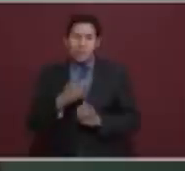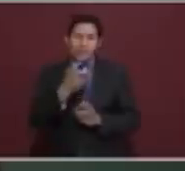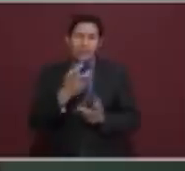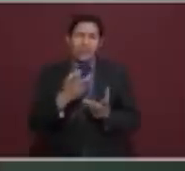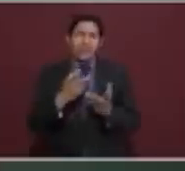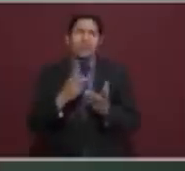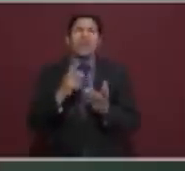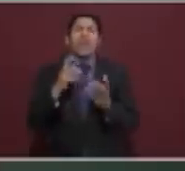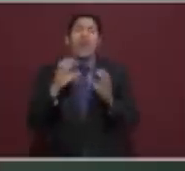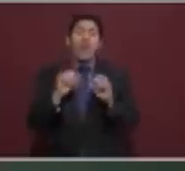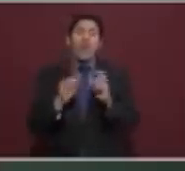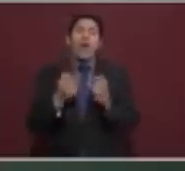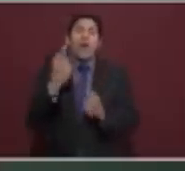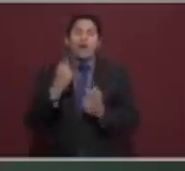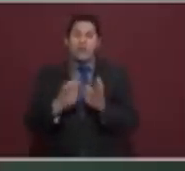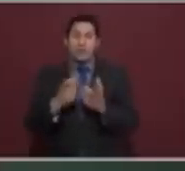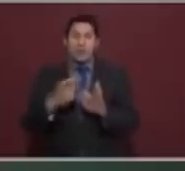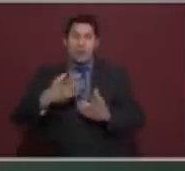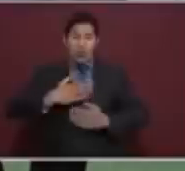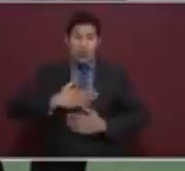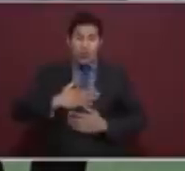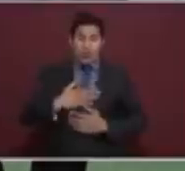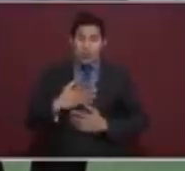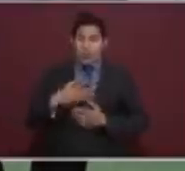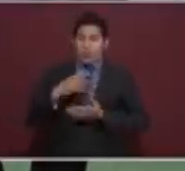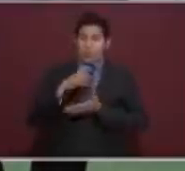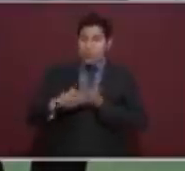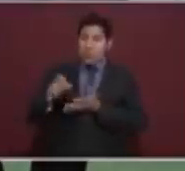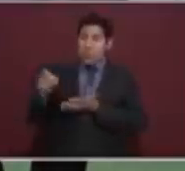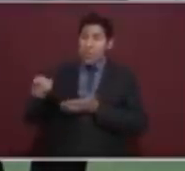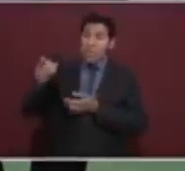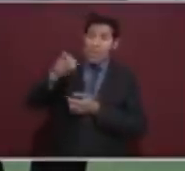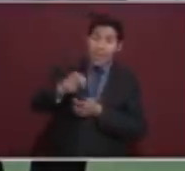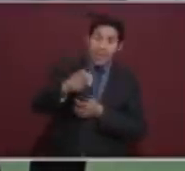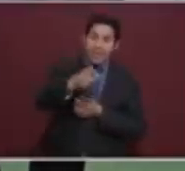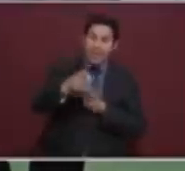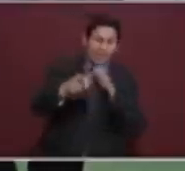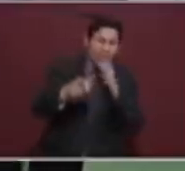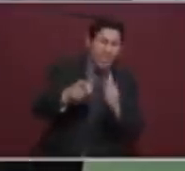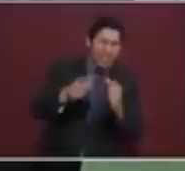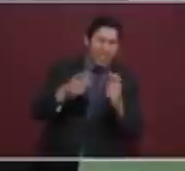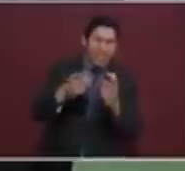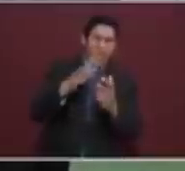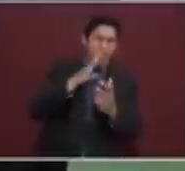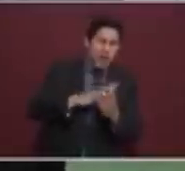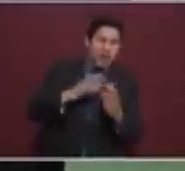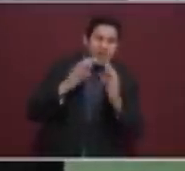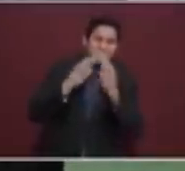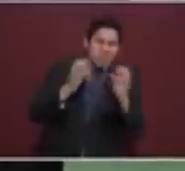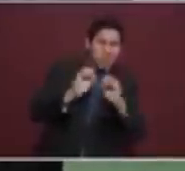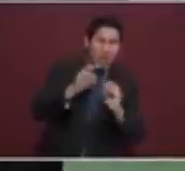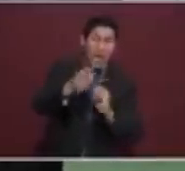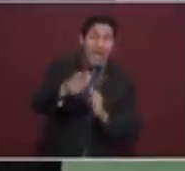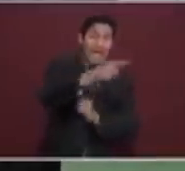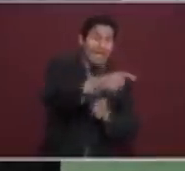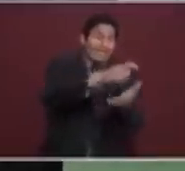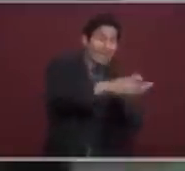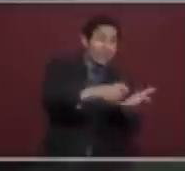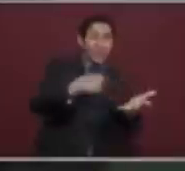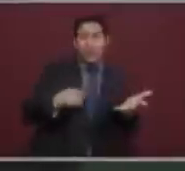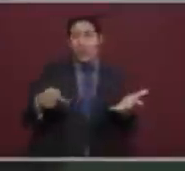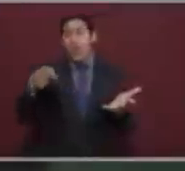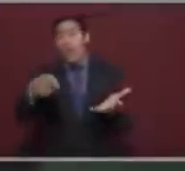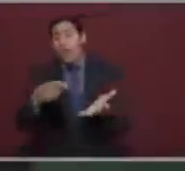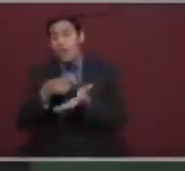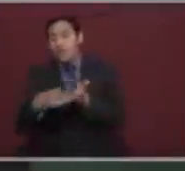a través de terceros que no tienen antecedentes criminales pero que en realidad la compra